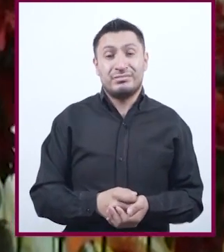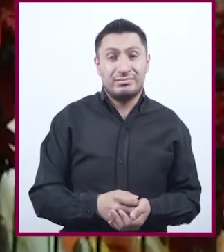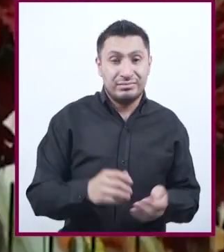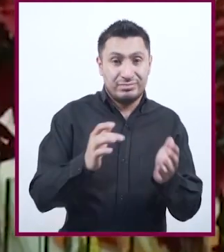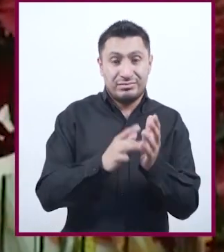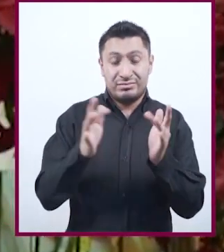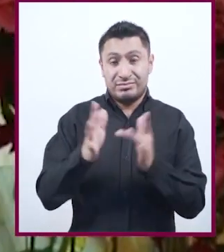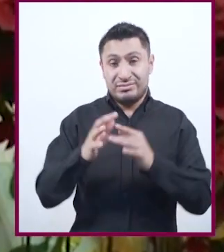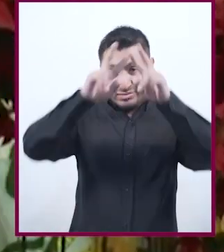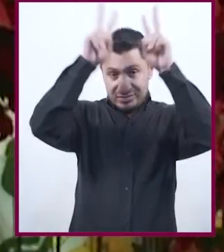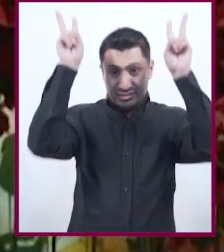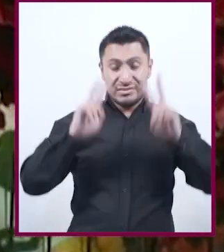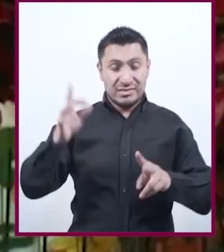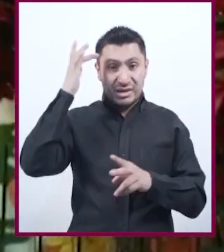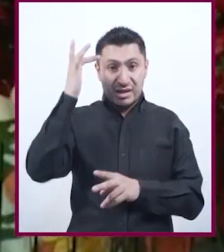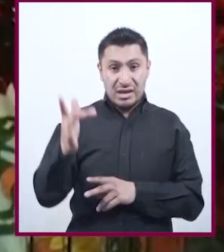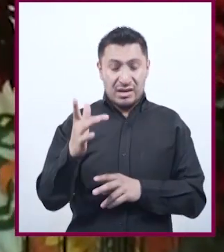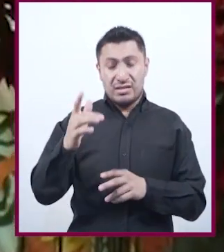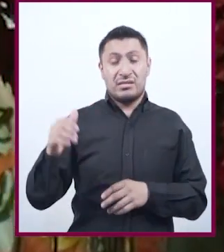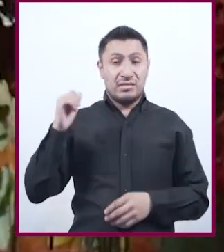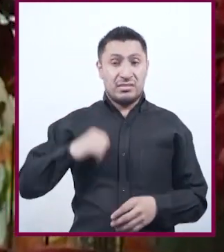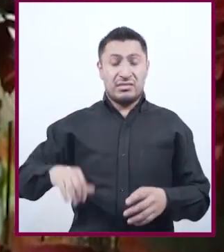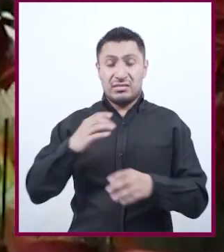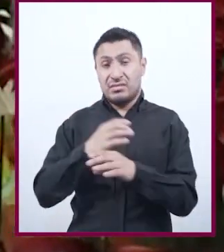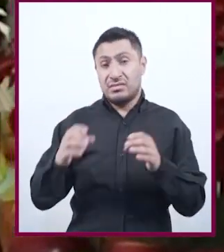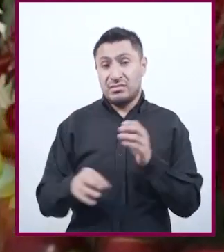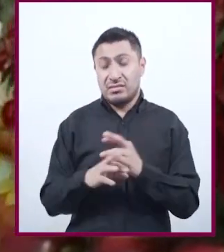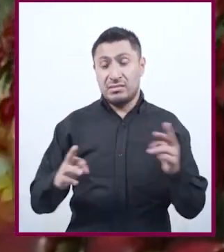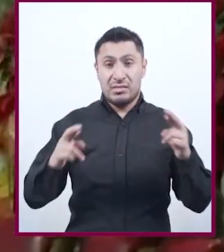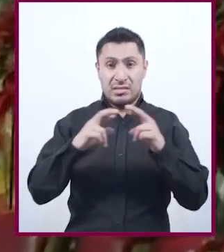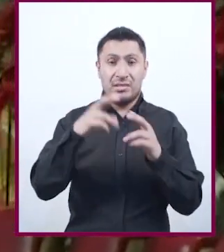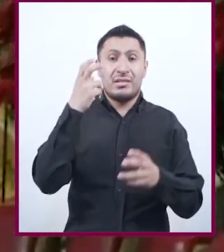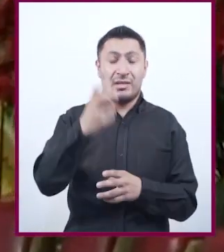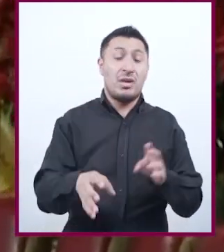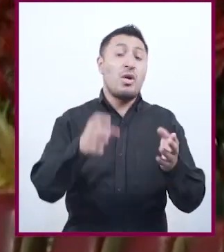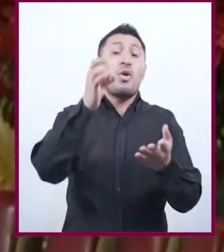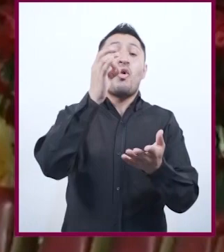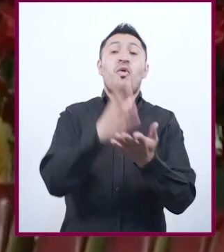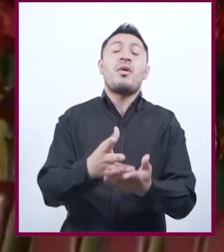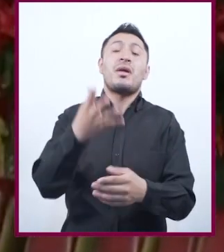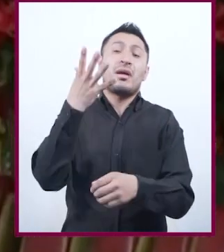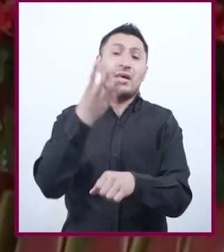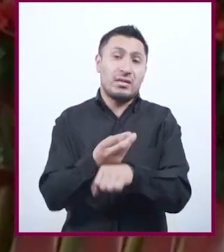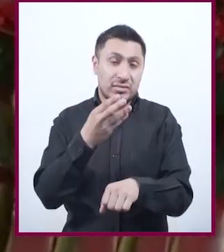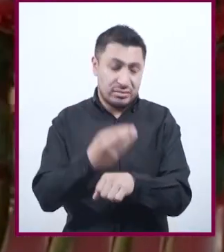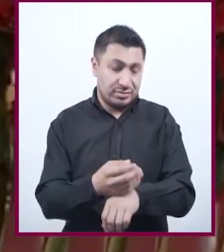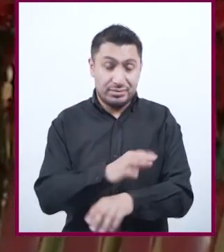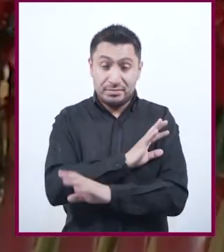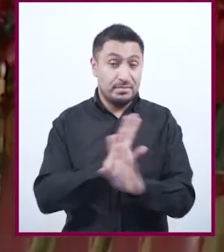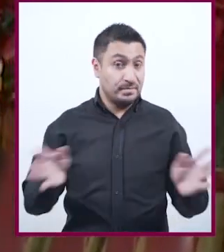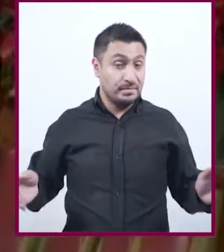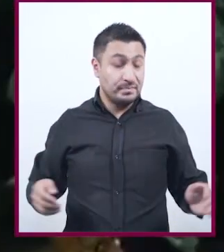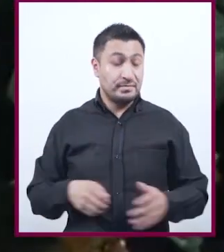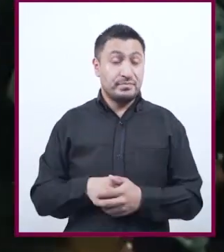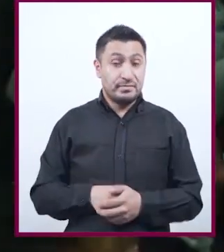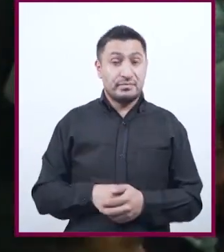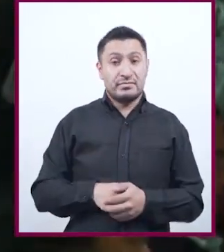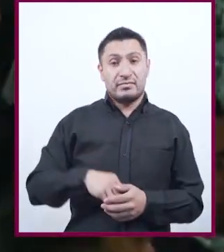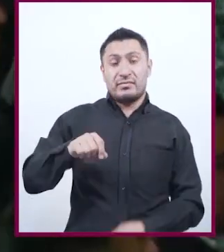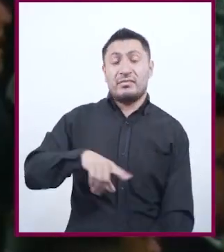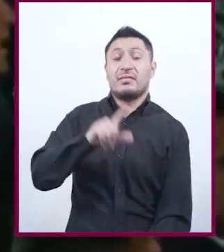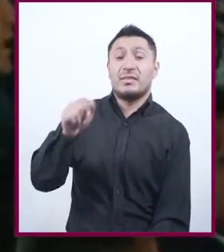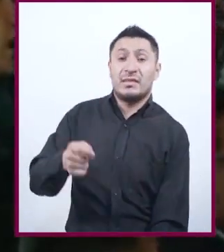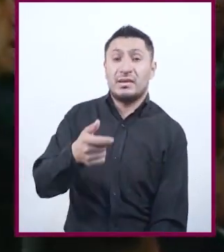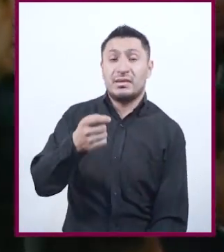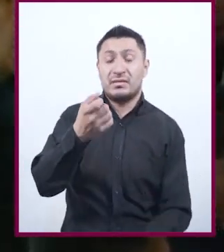Los cristos, vírgenes, santos y reliquias religiosas eran prácticamente la única solución a la mano. Total que a las